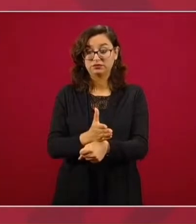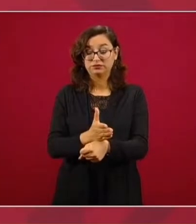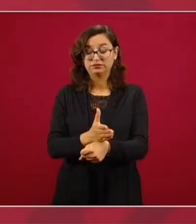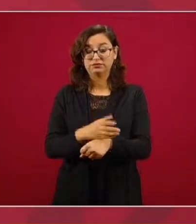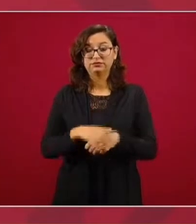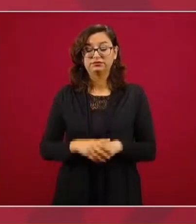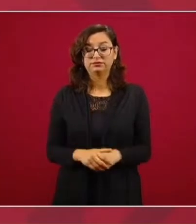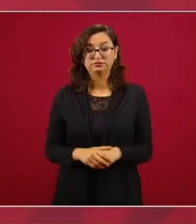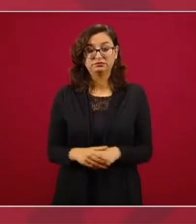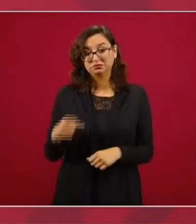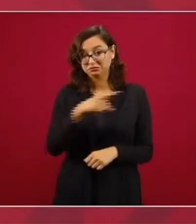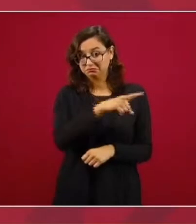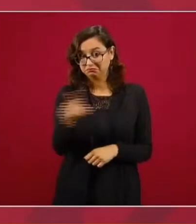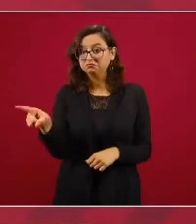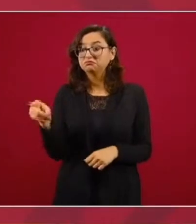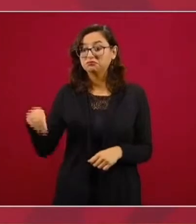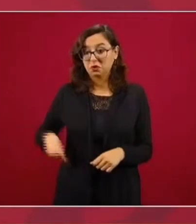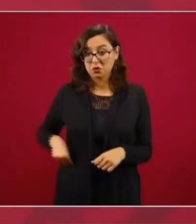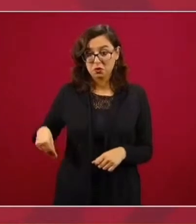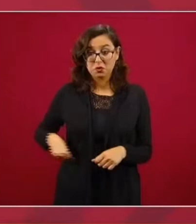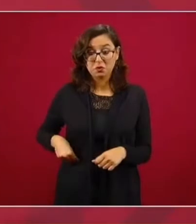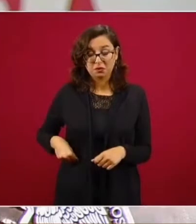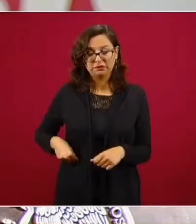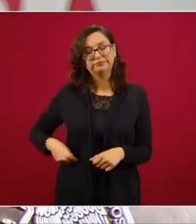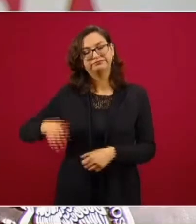a los responsables,